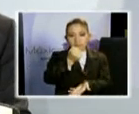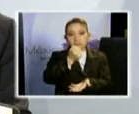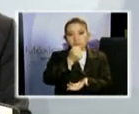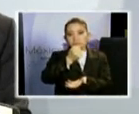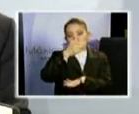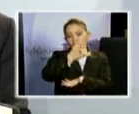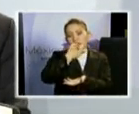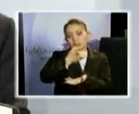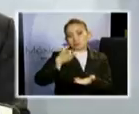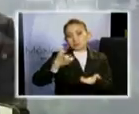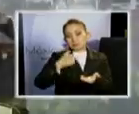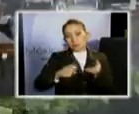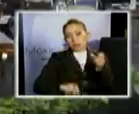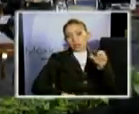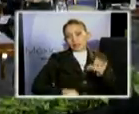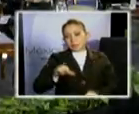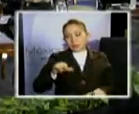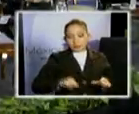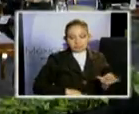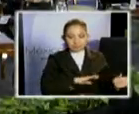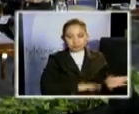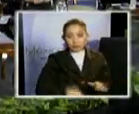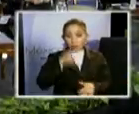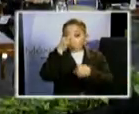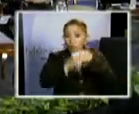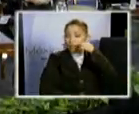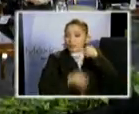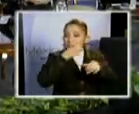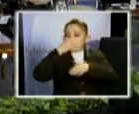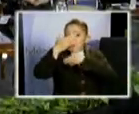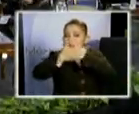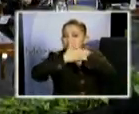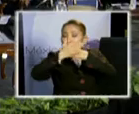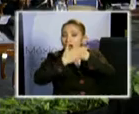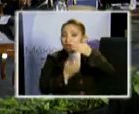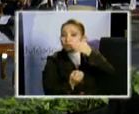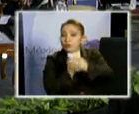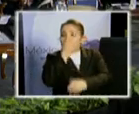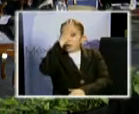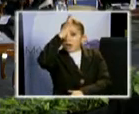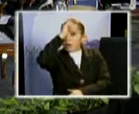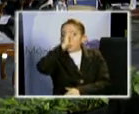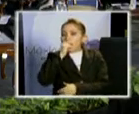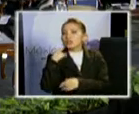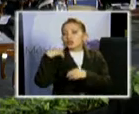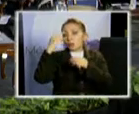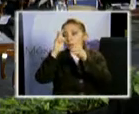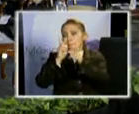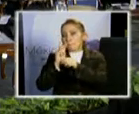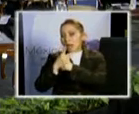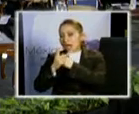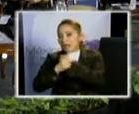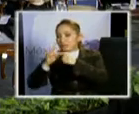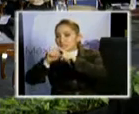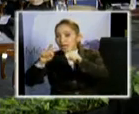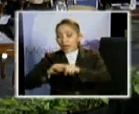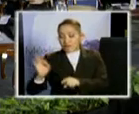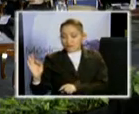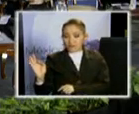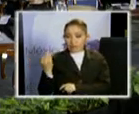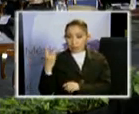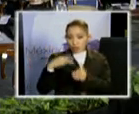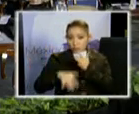financieramente a este mecanismo. Última llamada para un nuevo acuerdo multilateral. Durante el mes de febrero